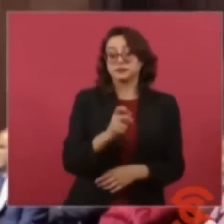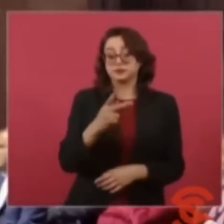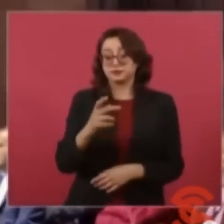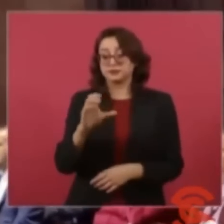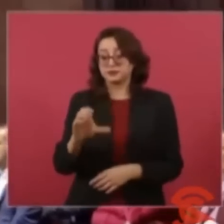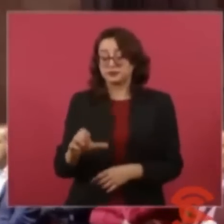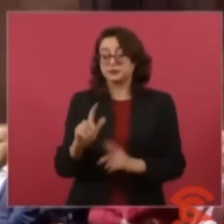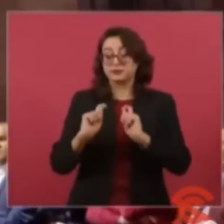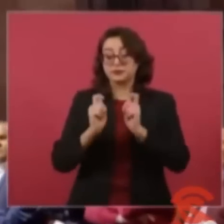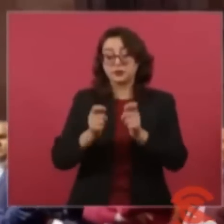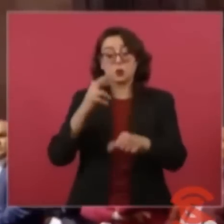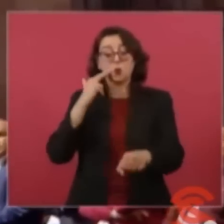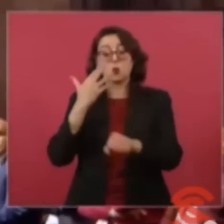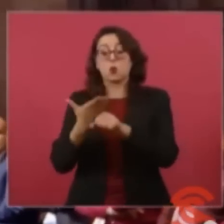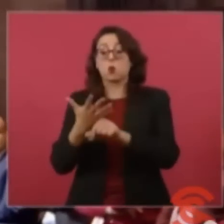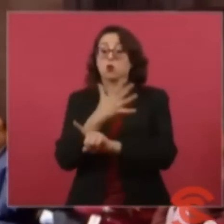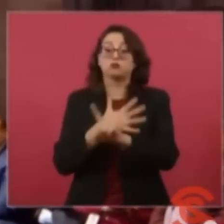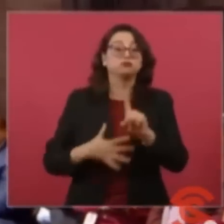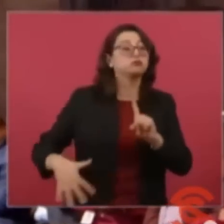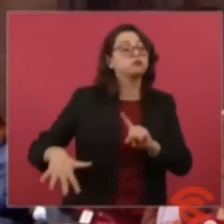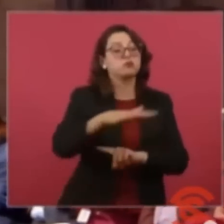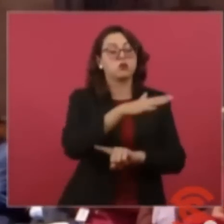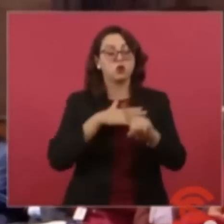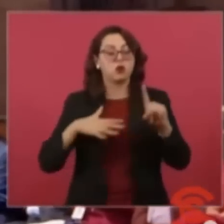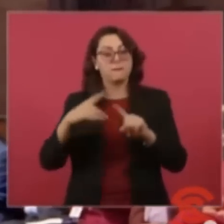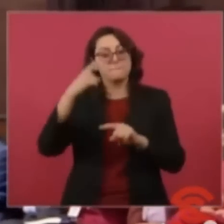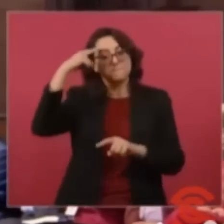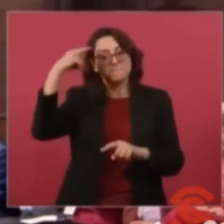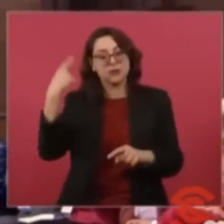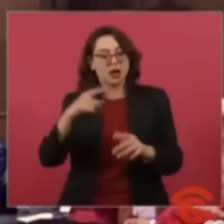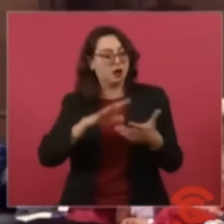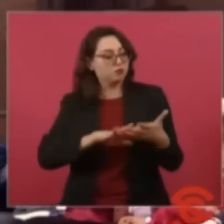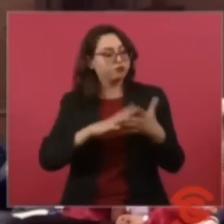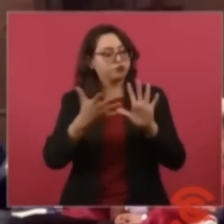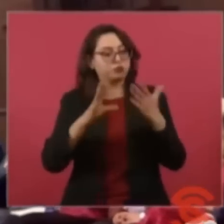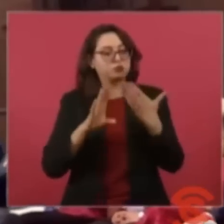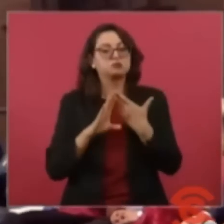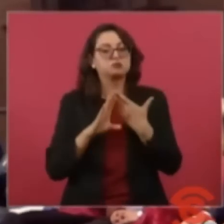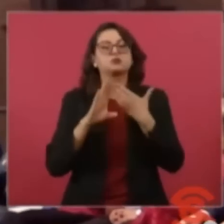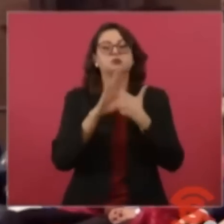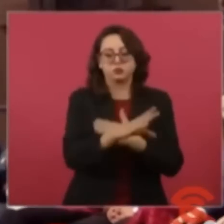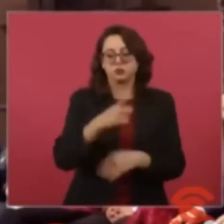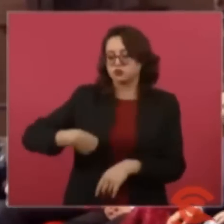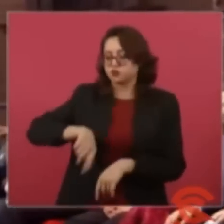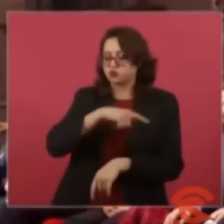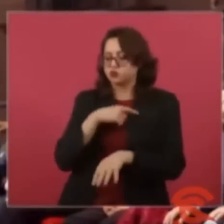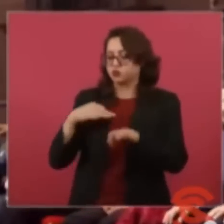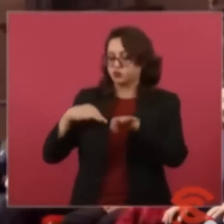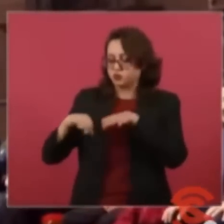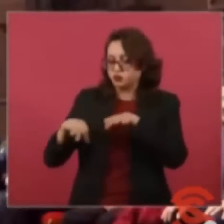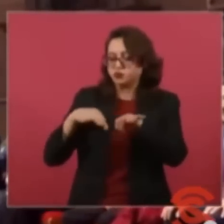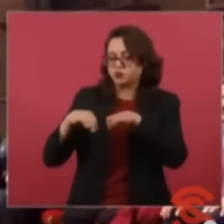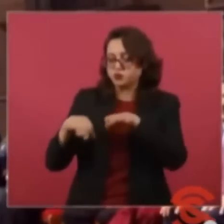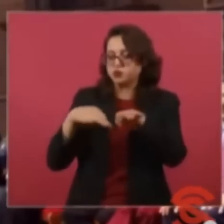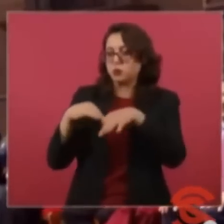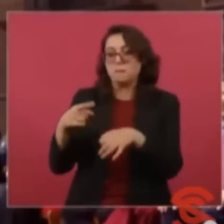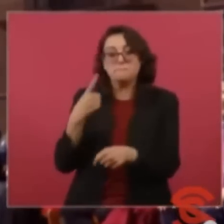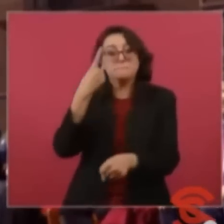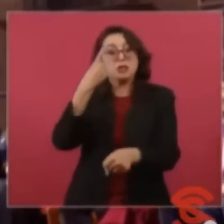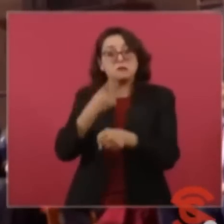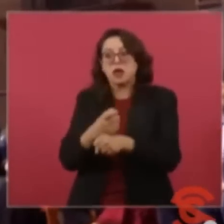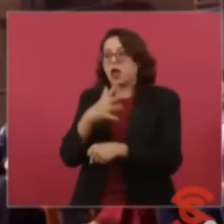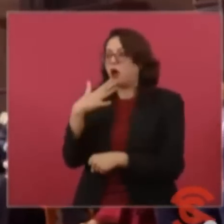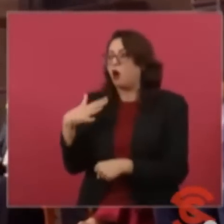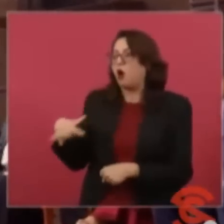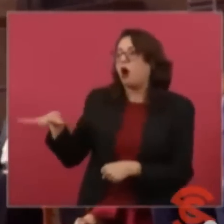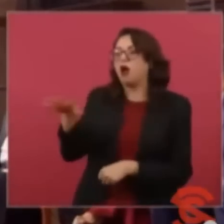estrategia de atender las causas de la violencia con el criterio de que la paz es